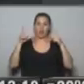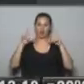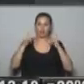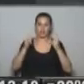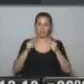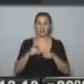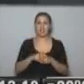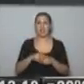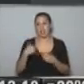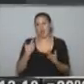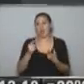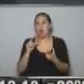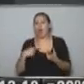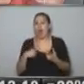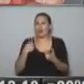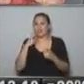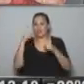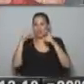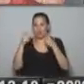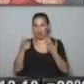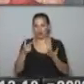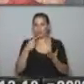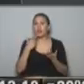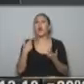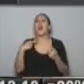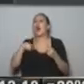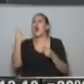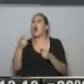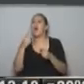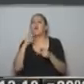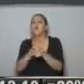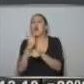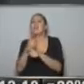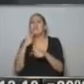sí. Algo de cholulaje tenía que ver. Por supuesto. ¿Cuántas veces me voy a volver a encontrar con una estrella